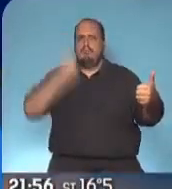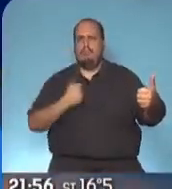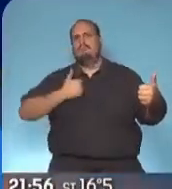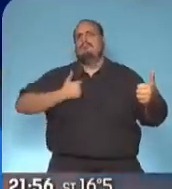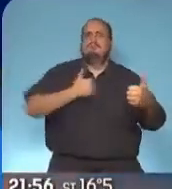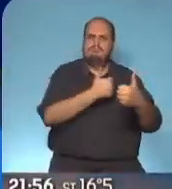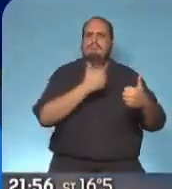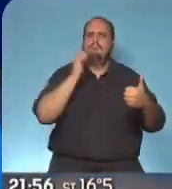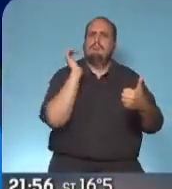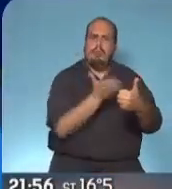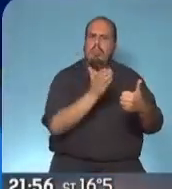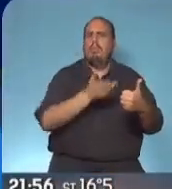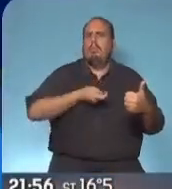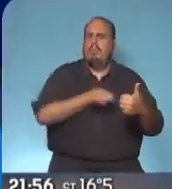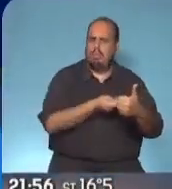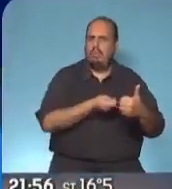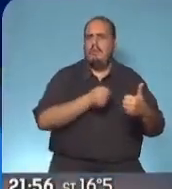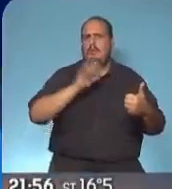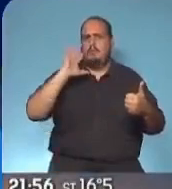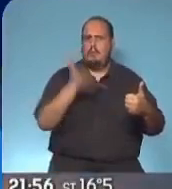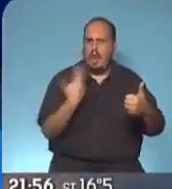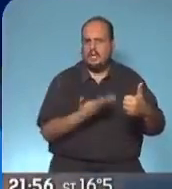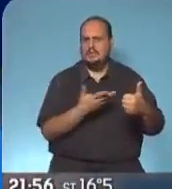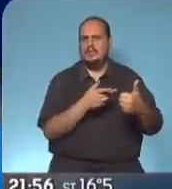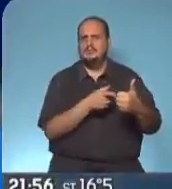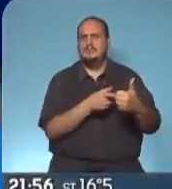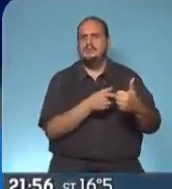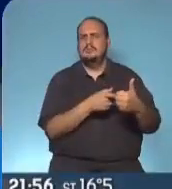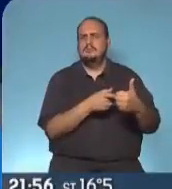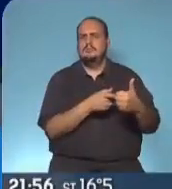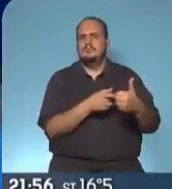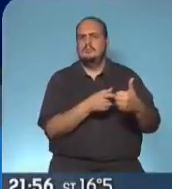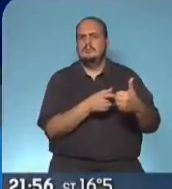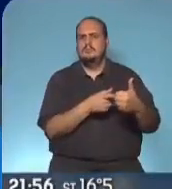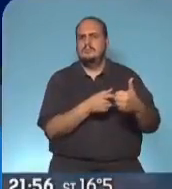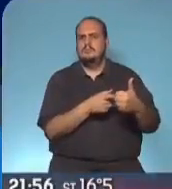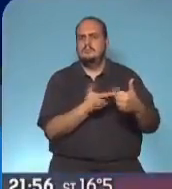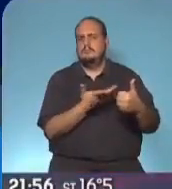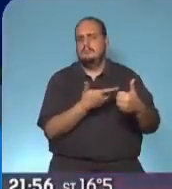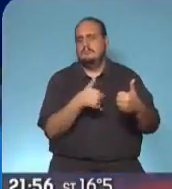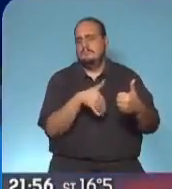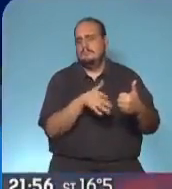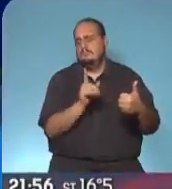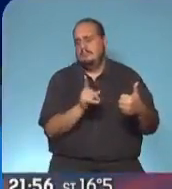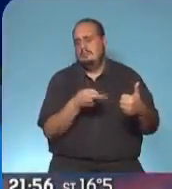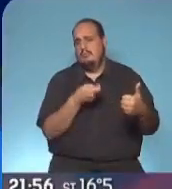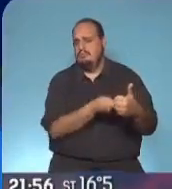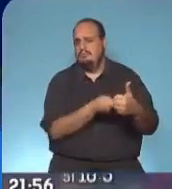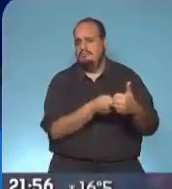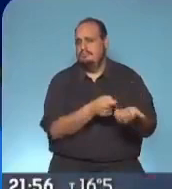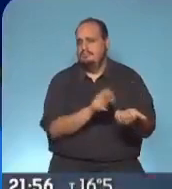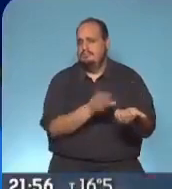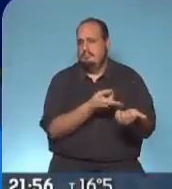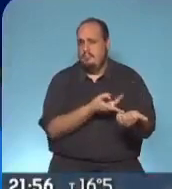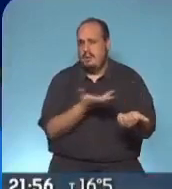la de ellos, en este caso de los hombres asesinos, violentos, que cometen lo que llevan adelante, ¿no?, el crimen hacia una